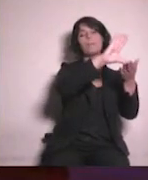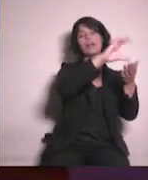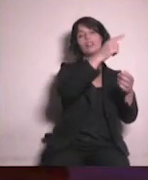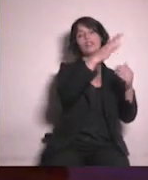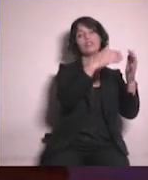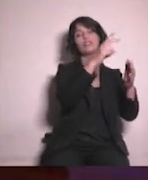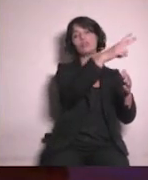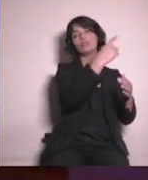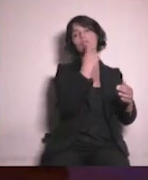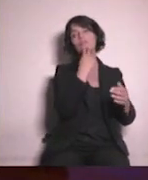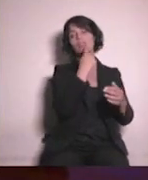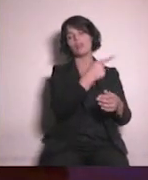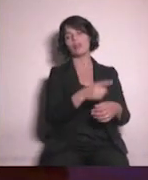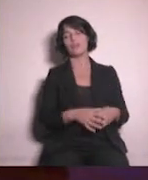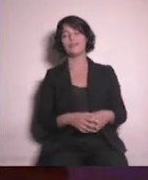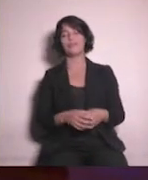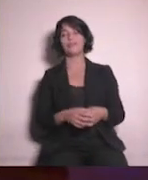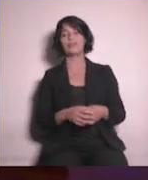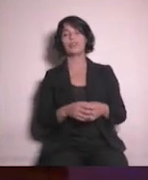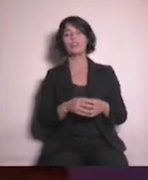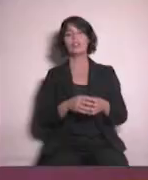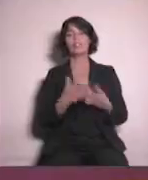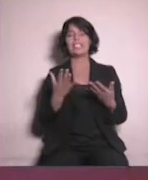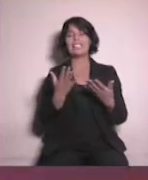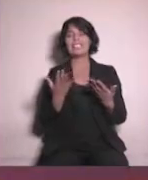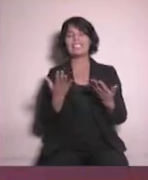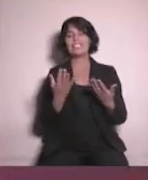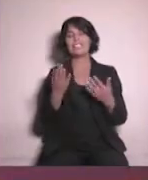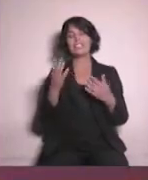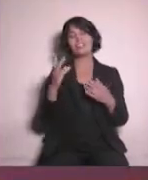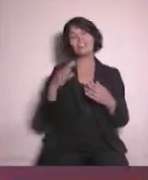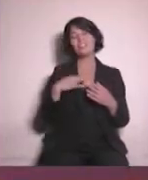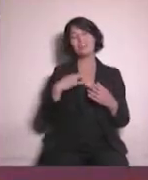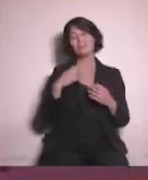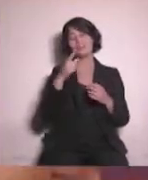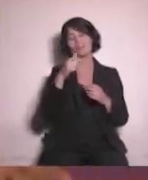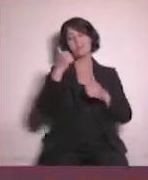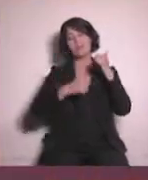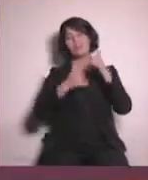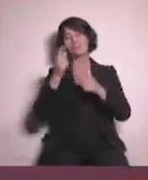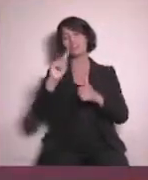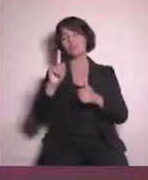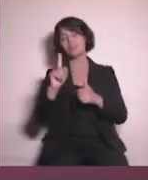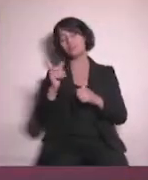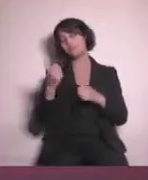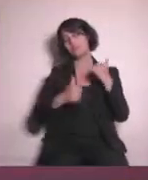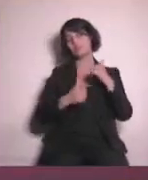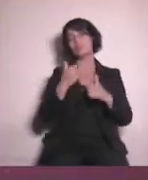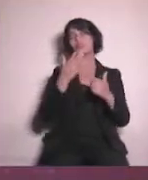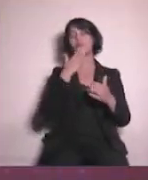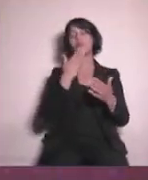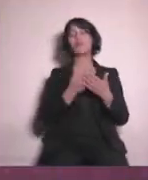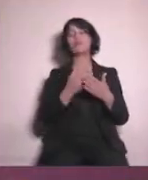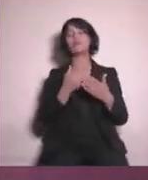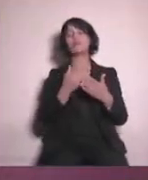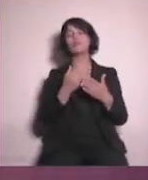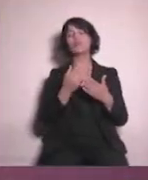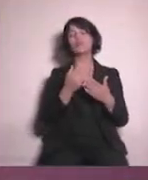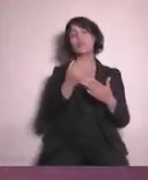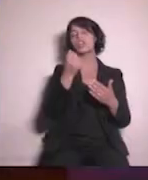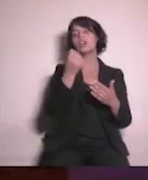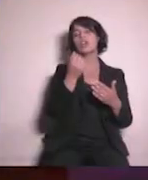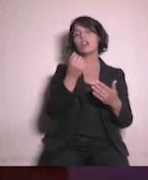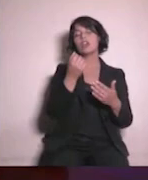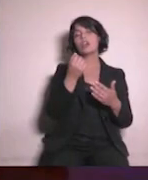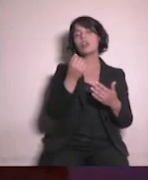una innumerable casuística, depende si es profesional, no es profesional, de cuánto tiempo estuvo, de si el país tiene contrato o no